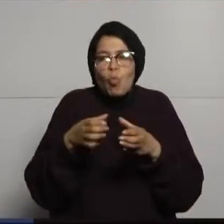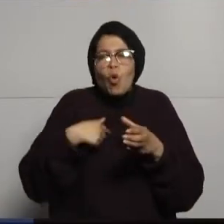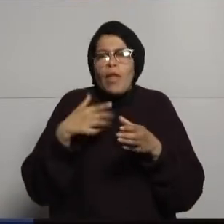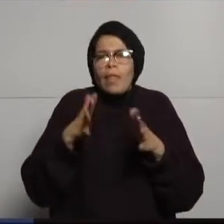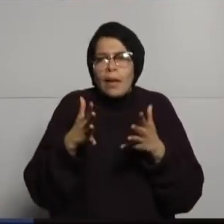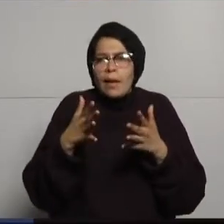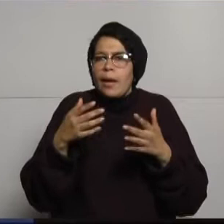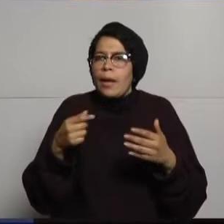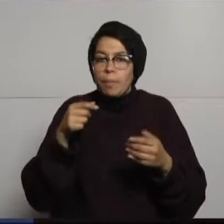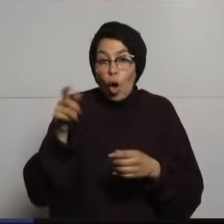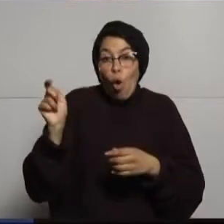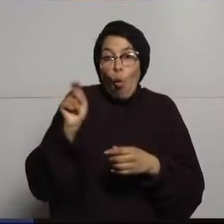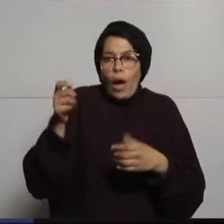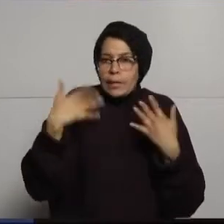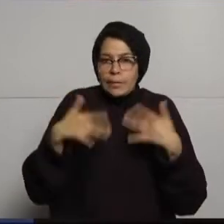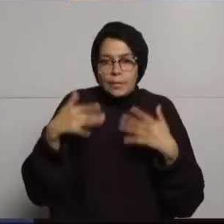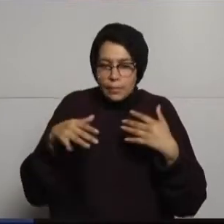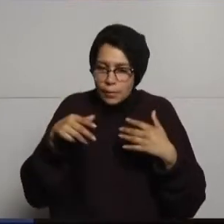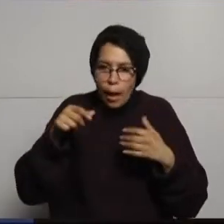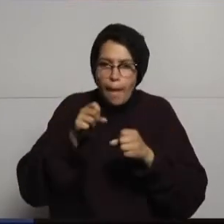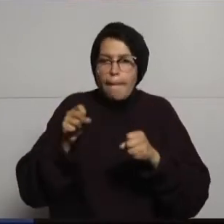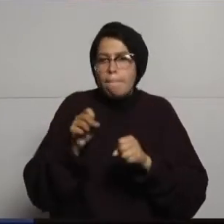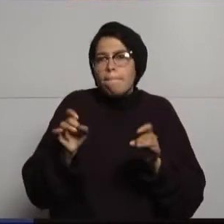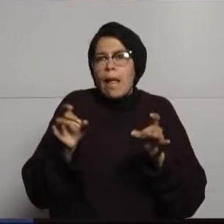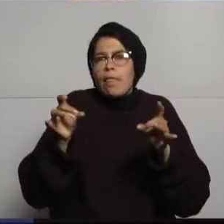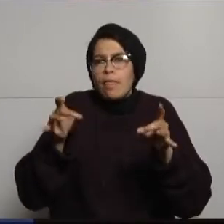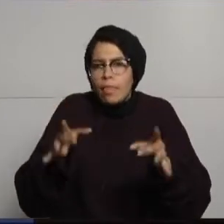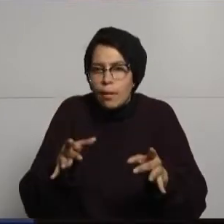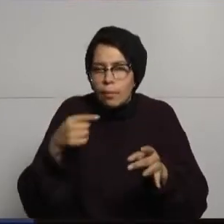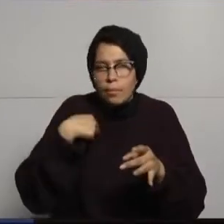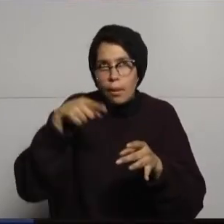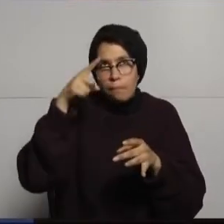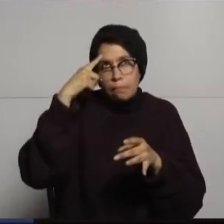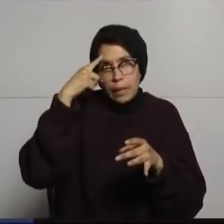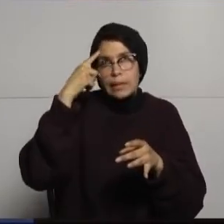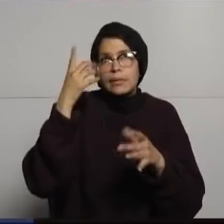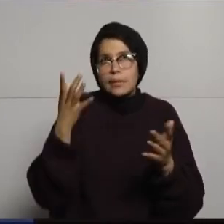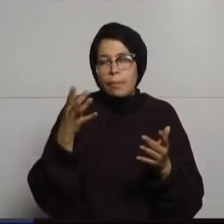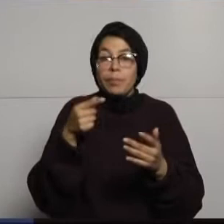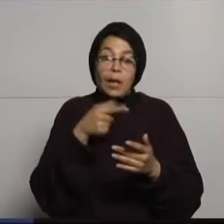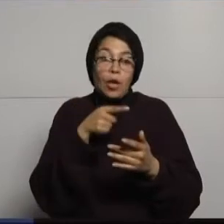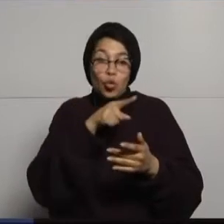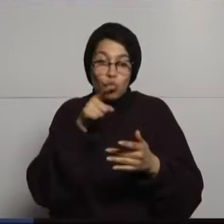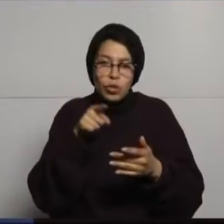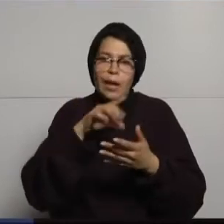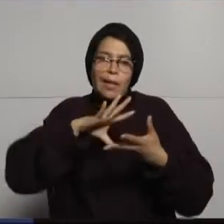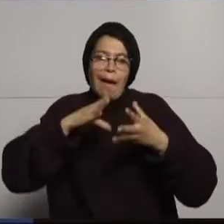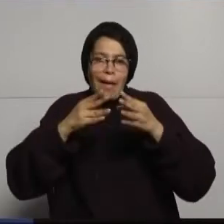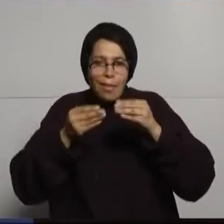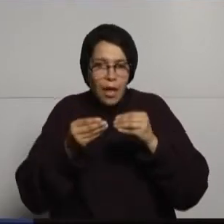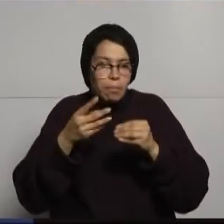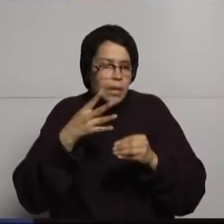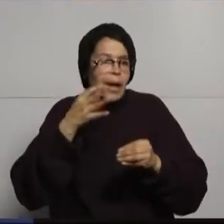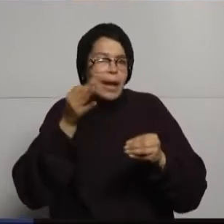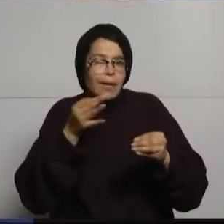coisas passaram mientras estávamos fazendo tudo, porque foi isso, como que Irlo adaptando a la realidad. Sí,